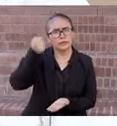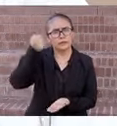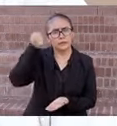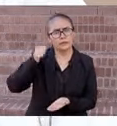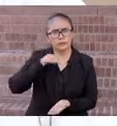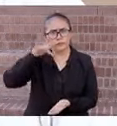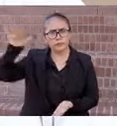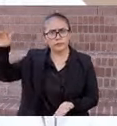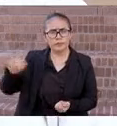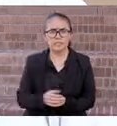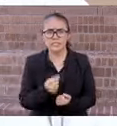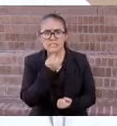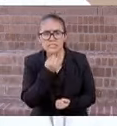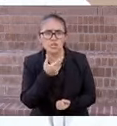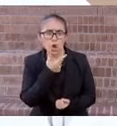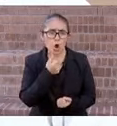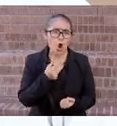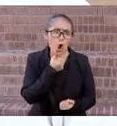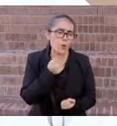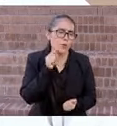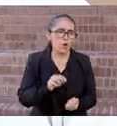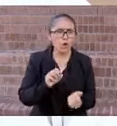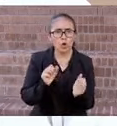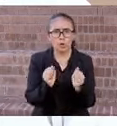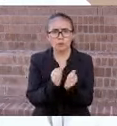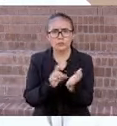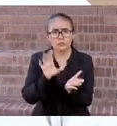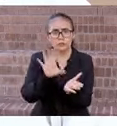para niña niño con discapacidad